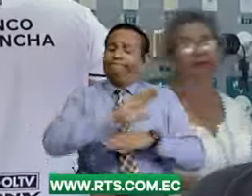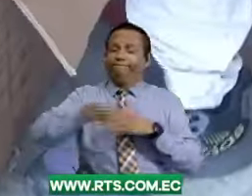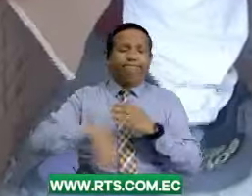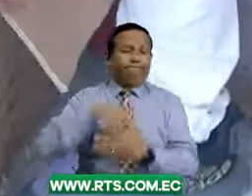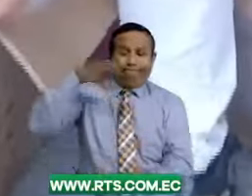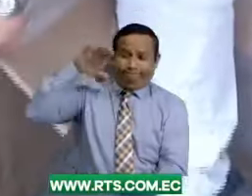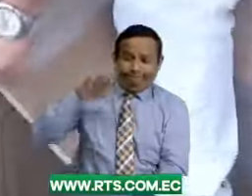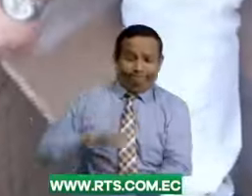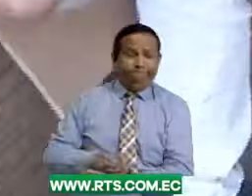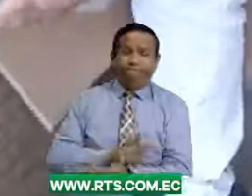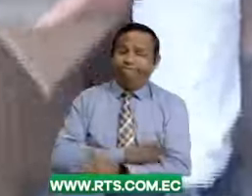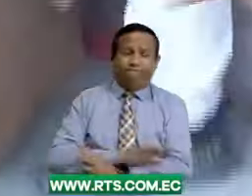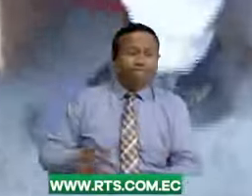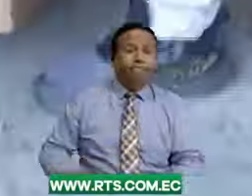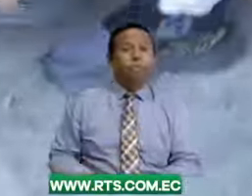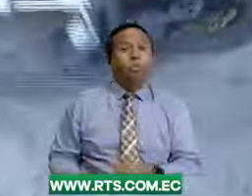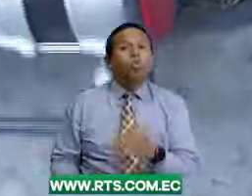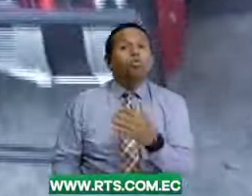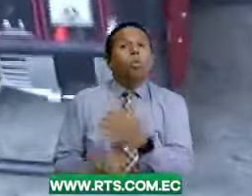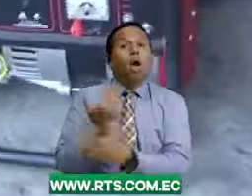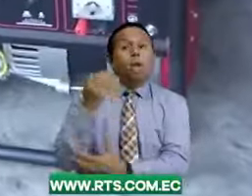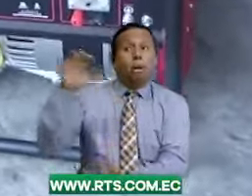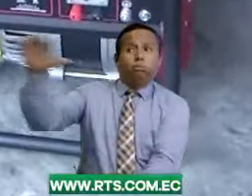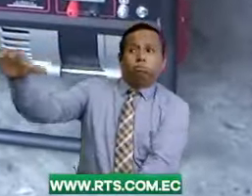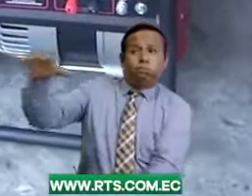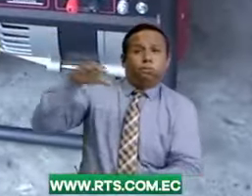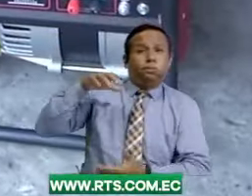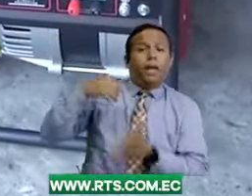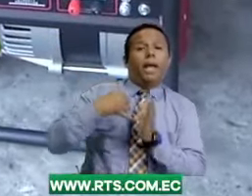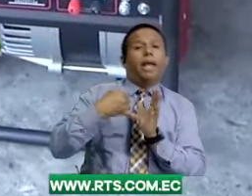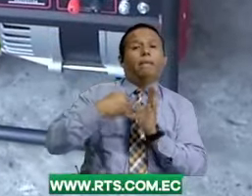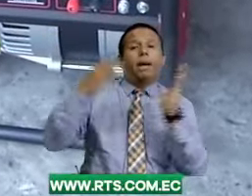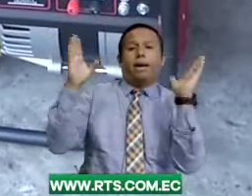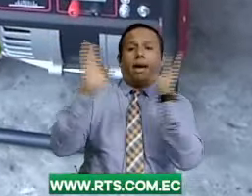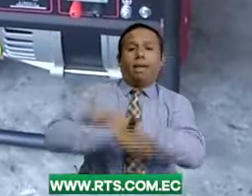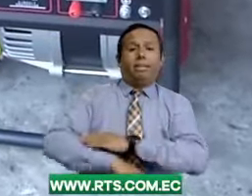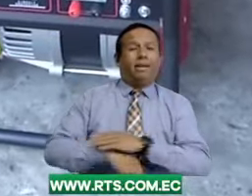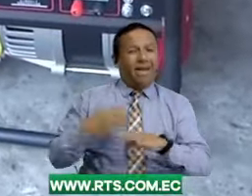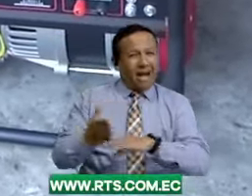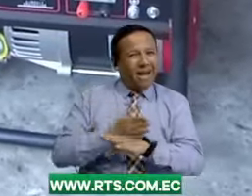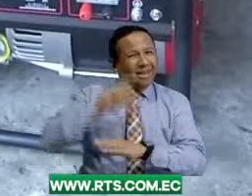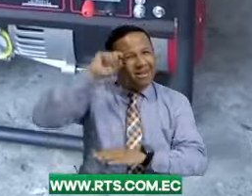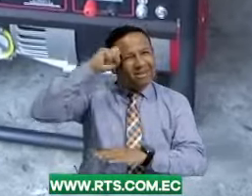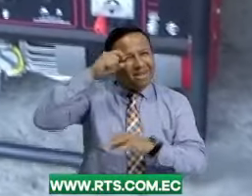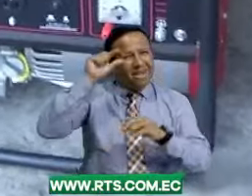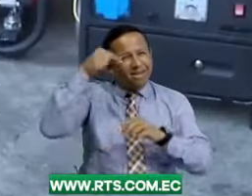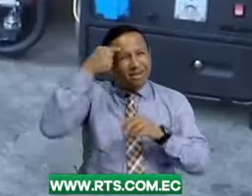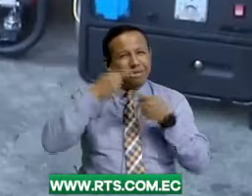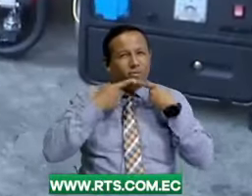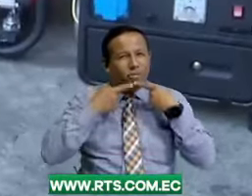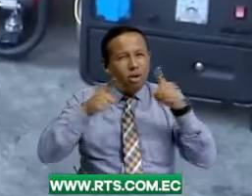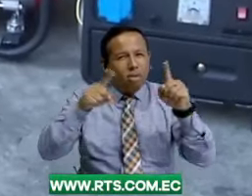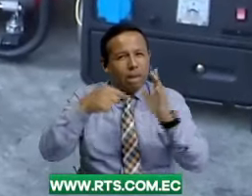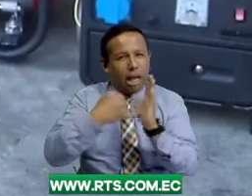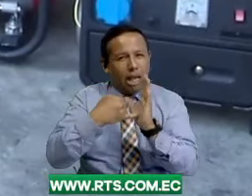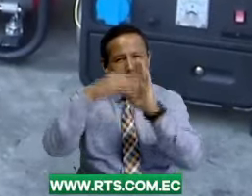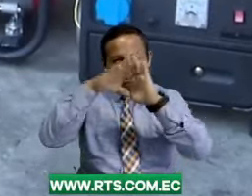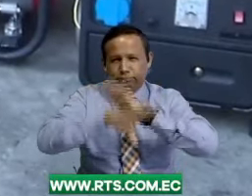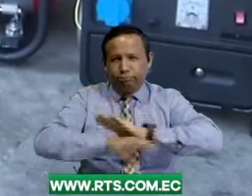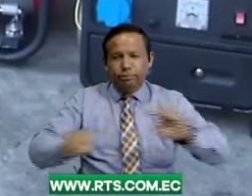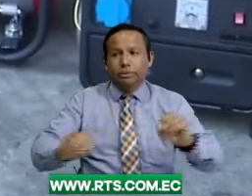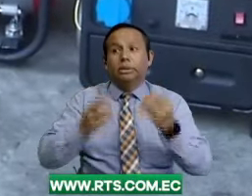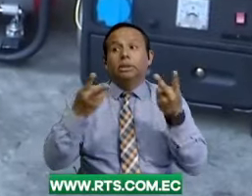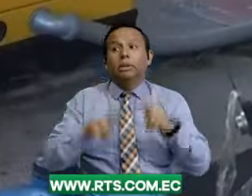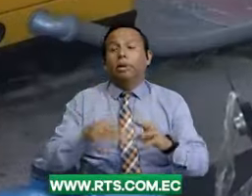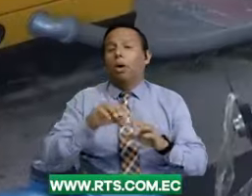terminado. Esta nueva importación llega ya exenta de IVA, como anunció el gobierno días atrás. Lo mismo ocurre con las plantas de